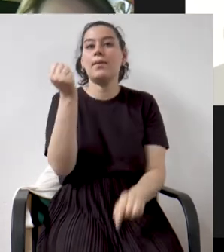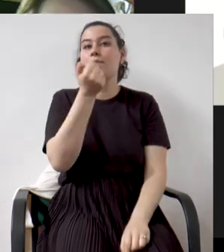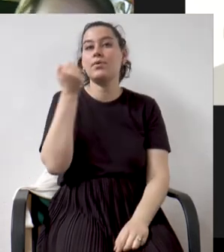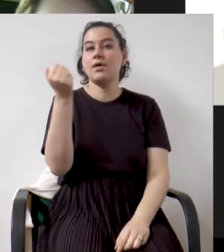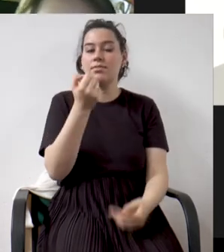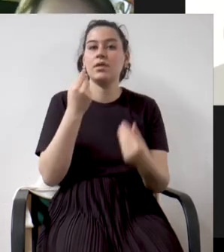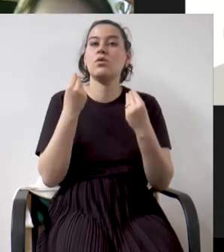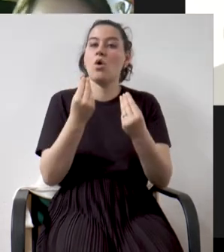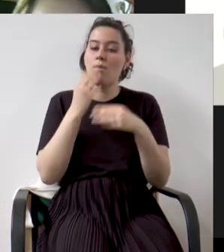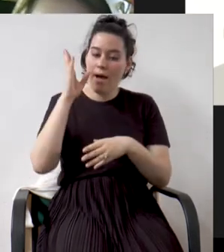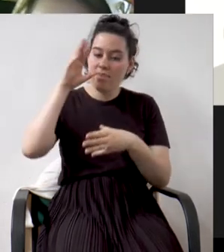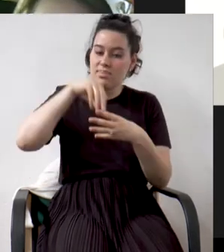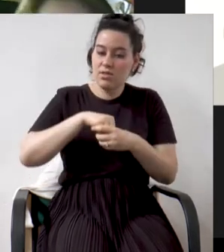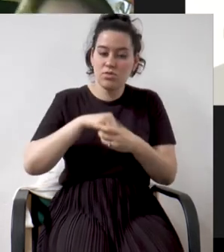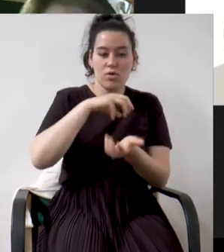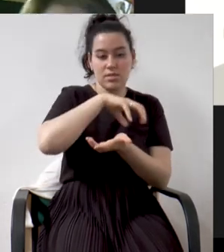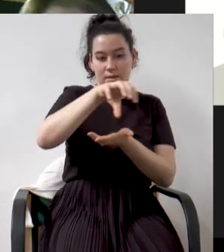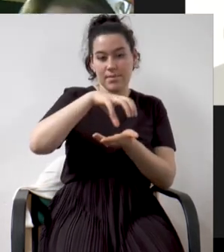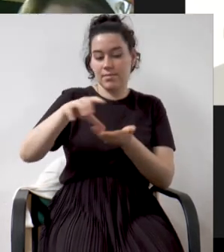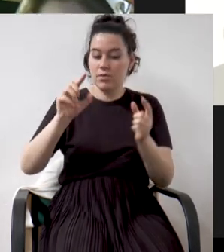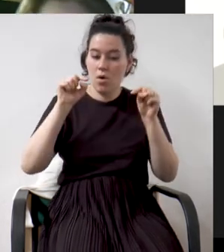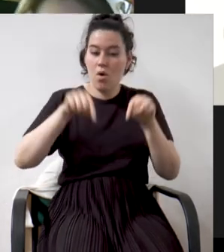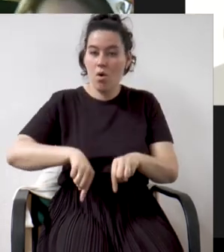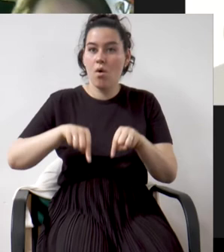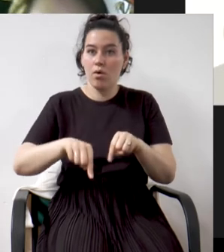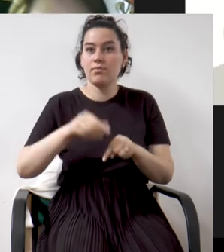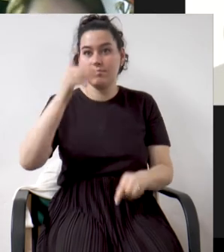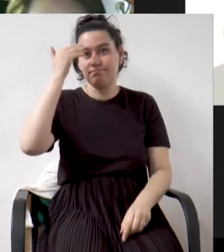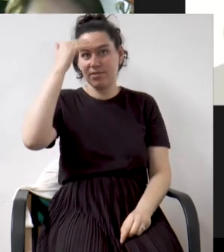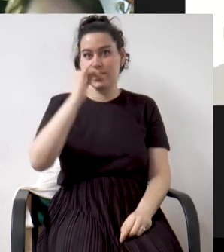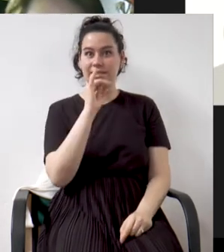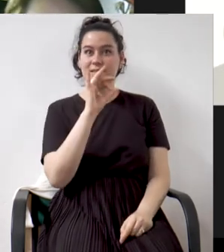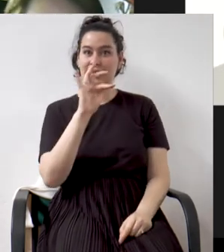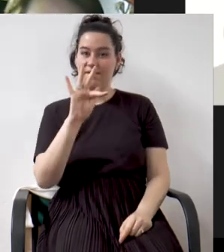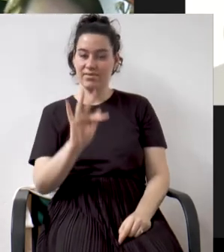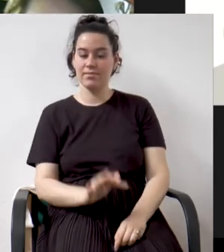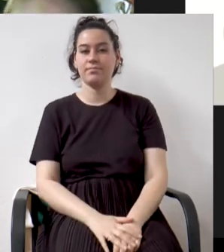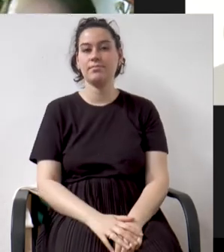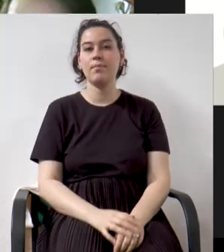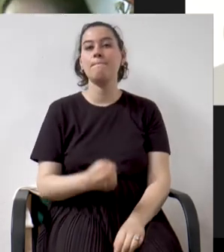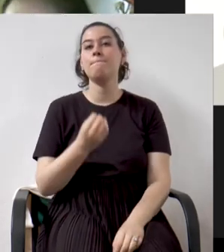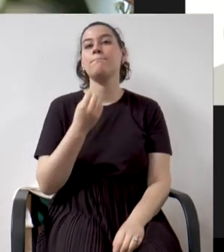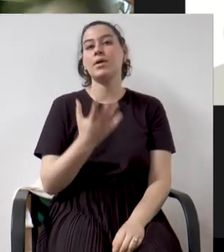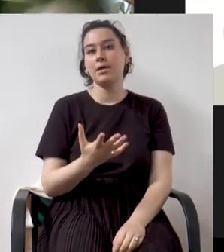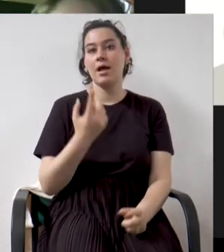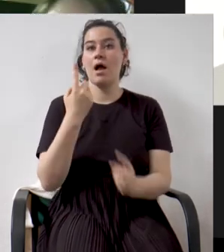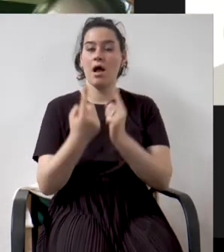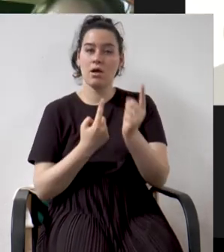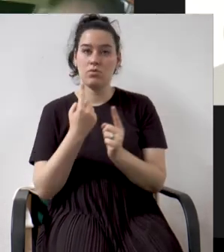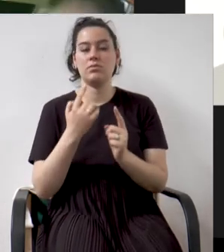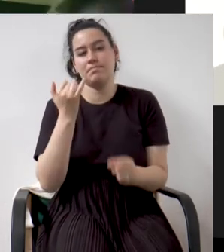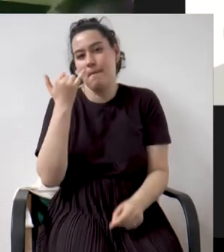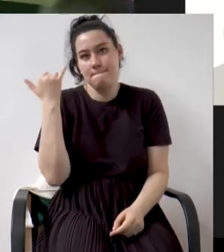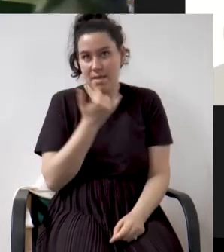cómo se integran a los departamentos que hoy por hoy son docentes del ICEF. Porque puede haber, voy a decir un